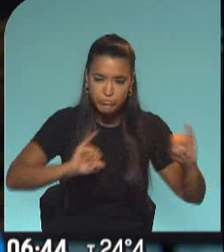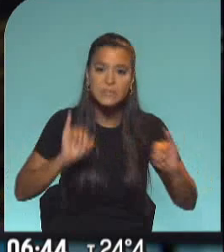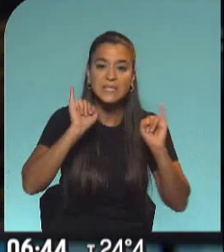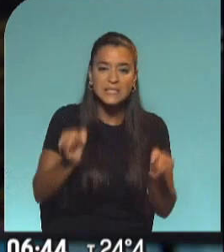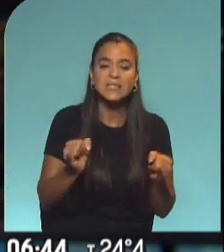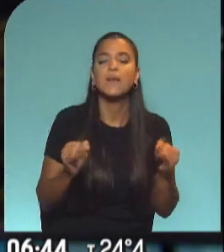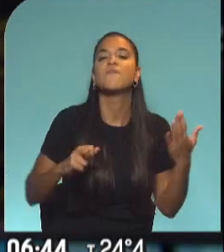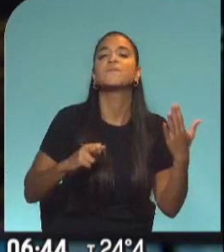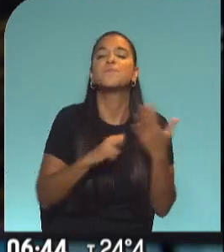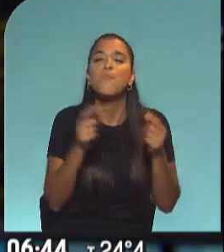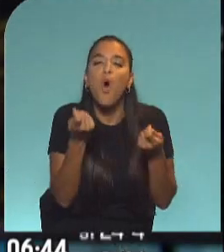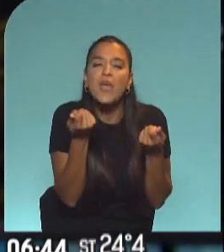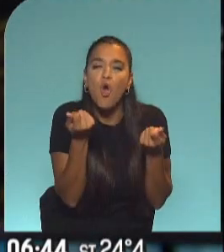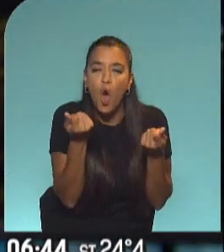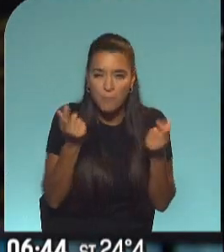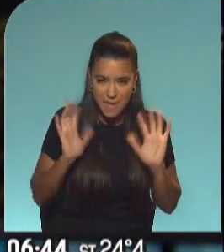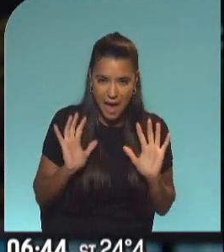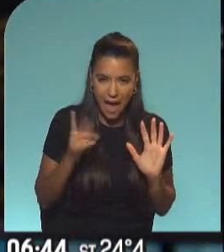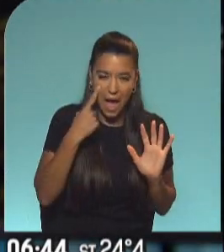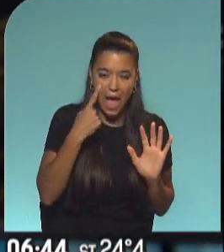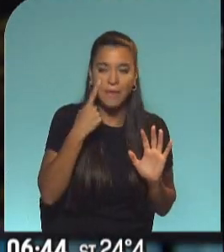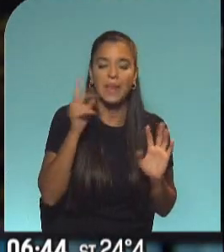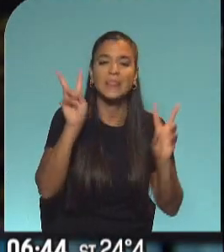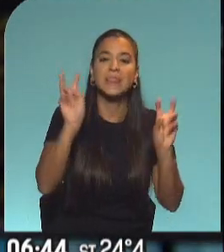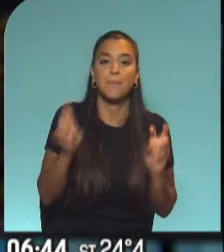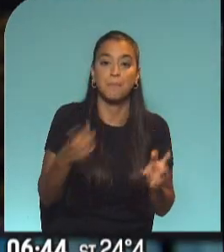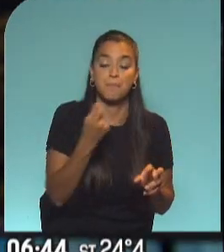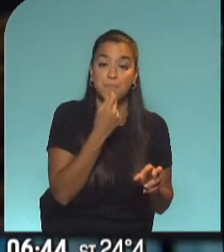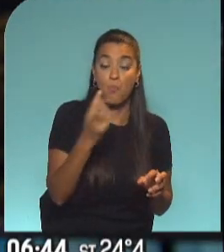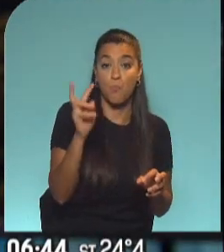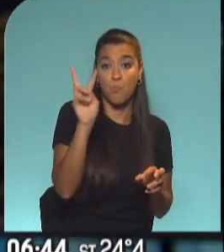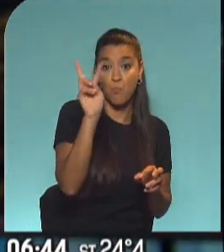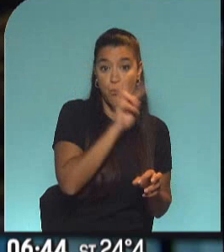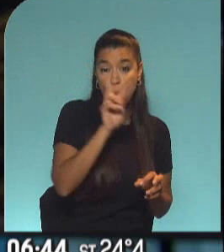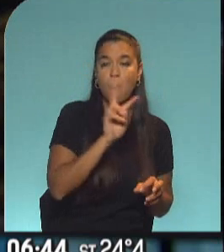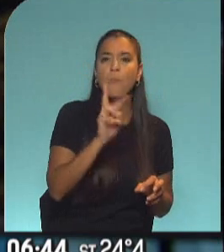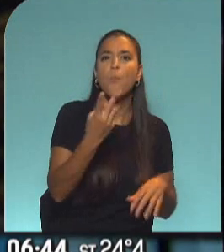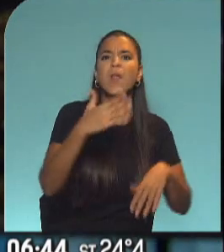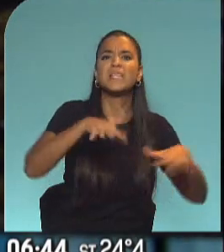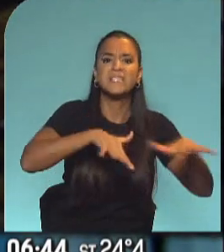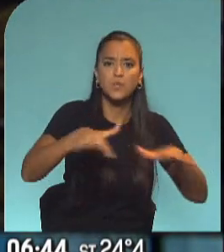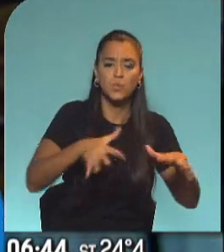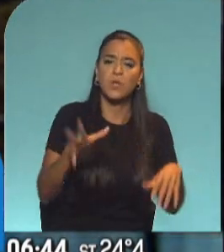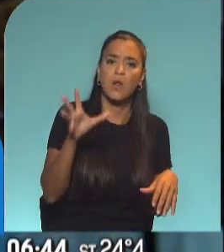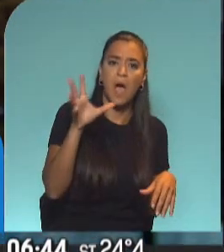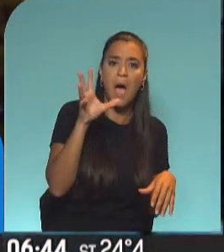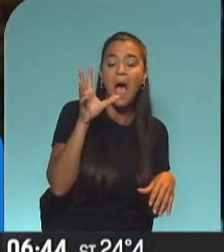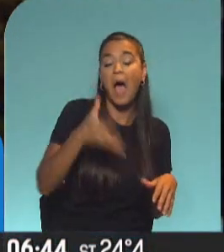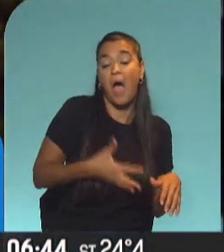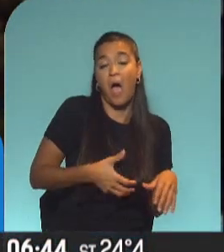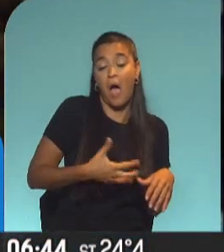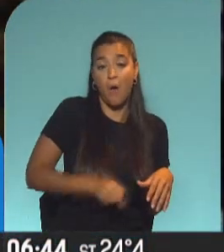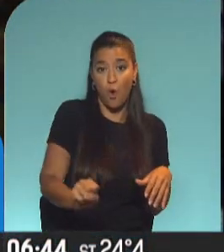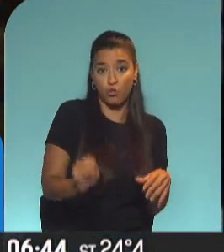más fiscalista y económica. Obviamente que una mujer muera en condiciones de aborto clandestino no tiene ningún tipo de